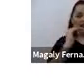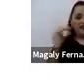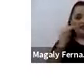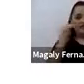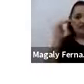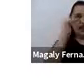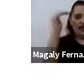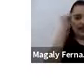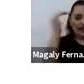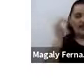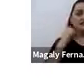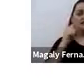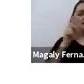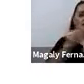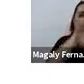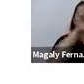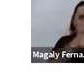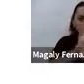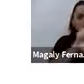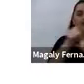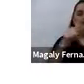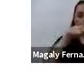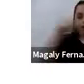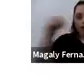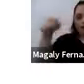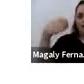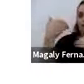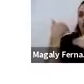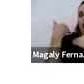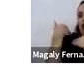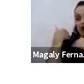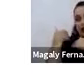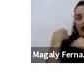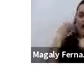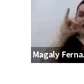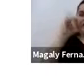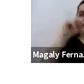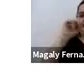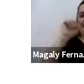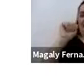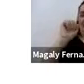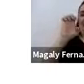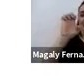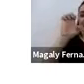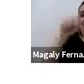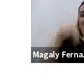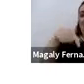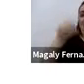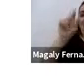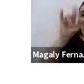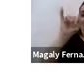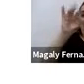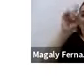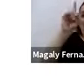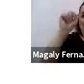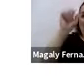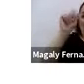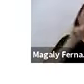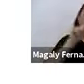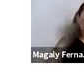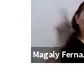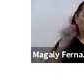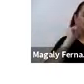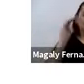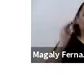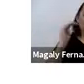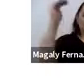su tendencia, y se puede medir por la carga de inequidad. Diferente a las desigualdades. Cuando nosotros